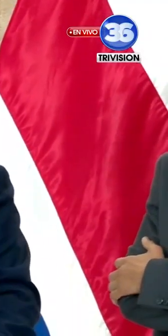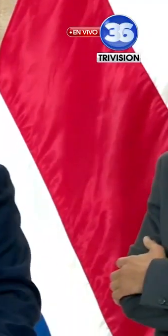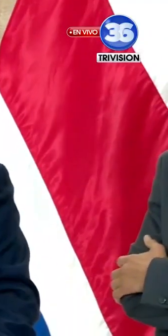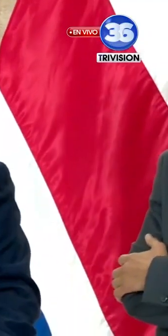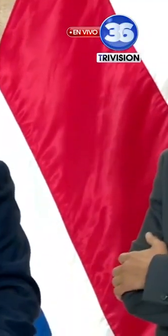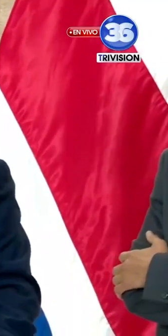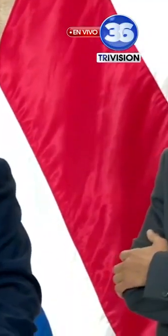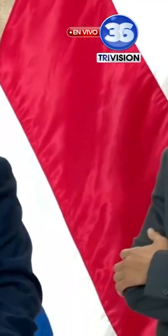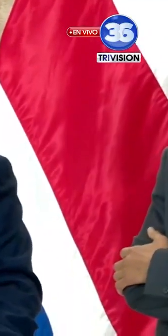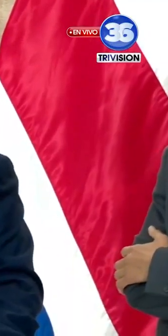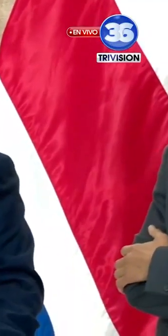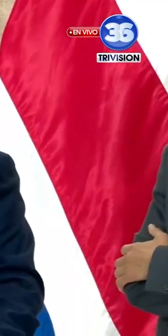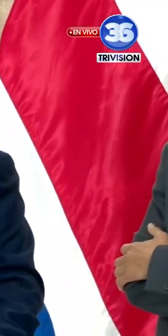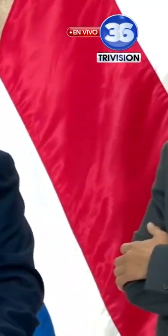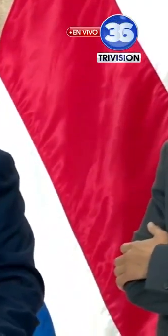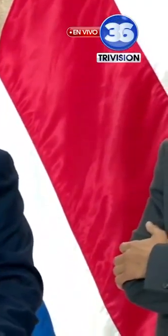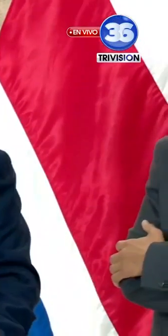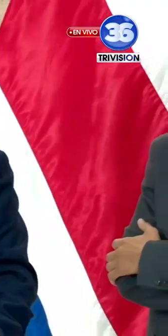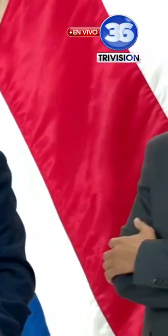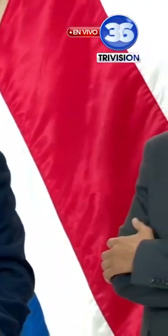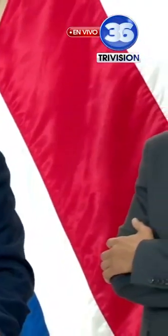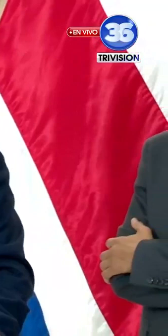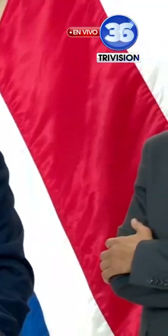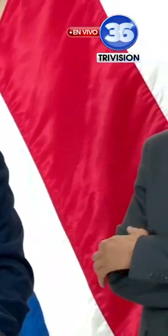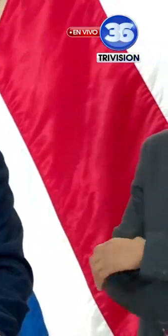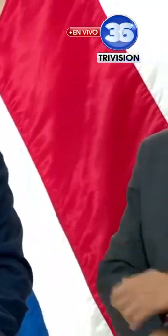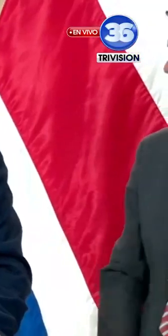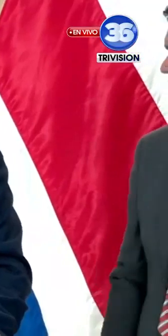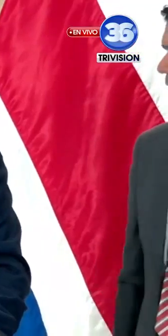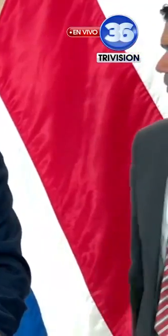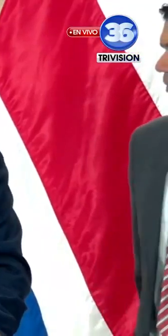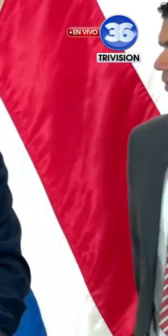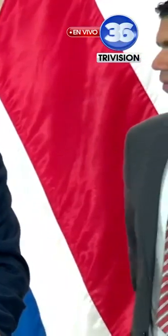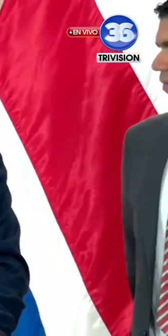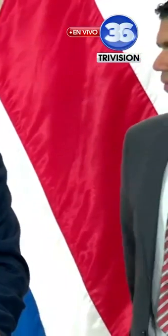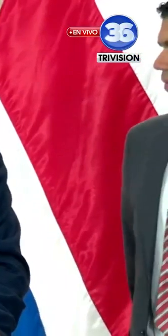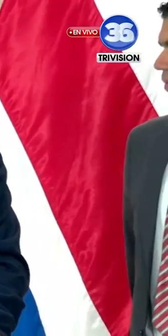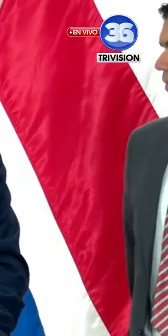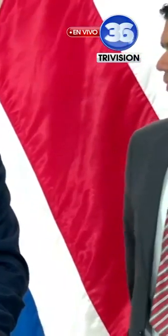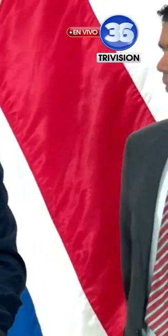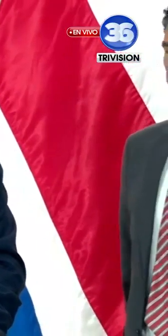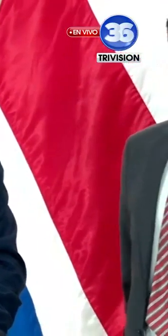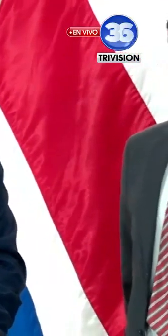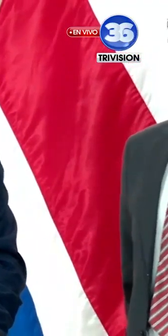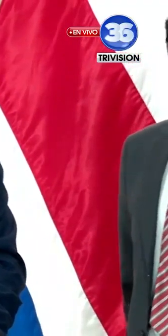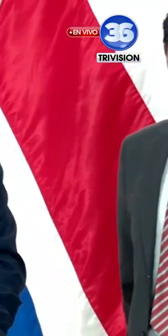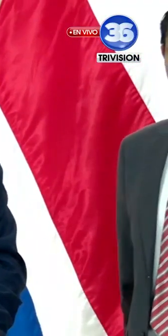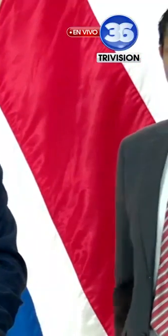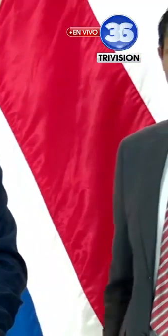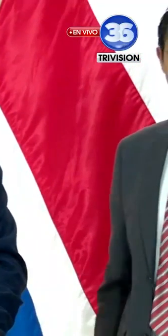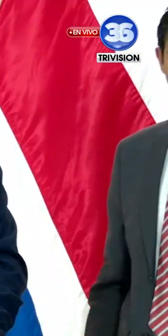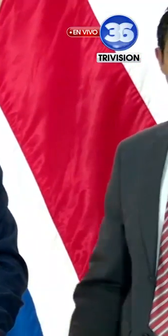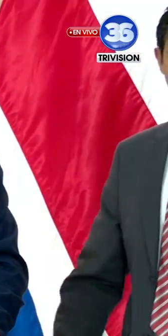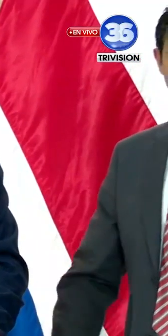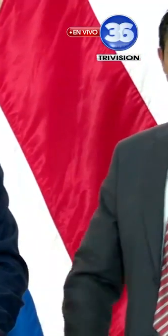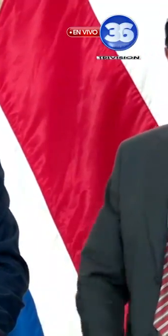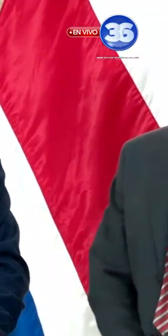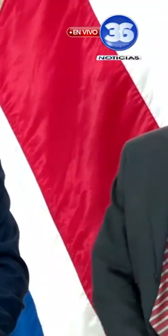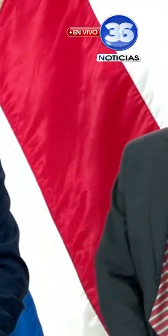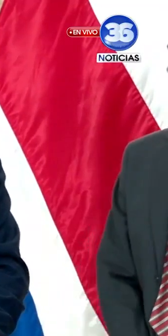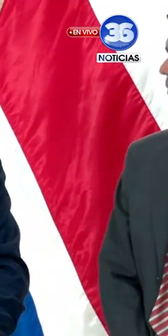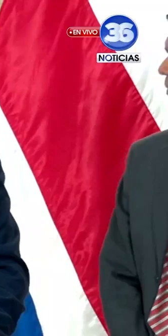en coordinación con el Ministerio de Obras Públicas y Transportes. Esta gestión se hace a nivel de crédito público y es tal